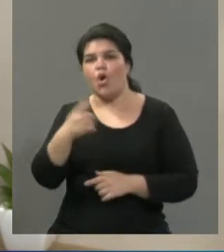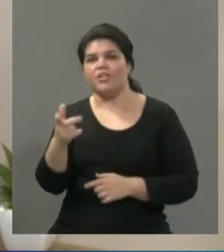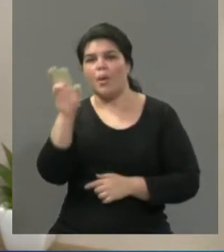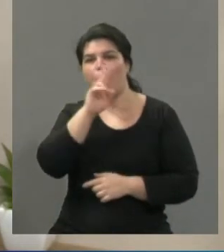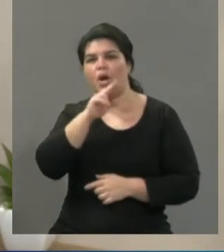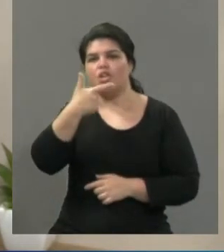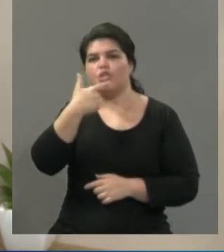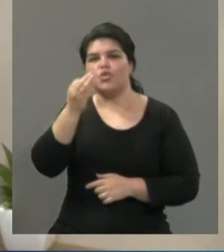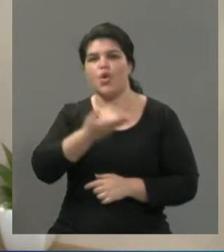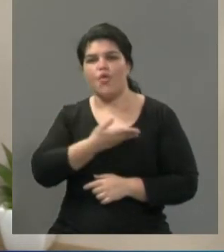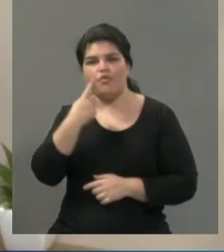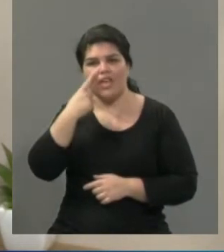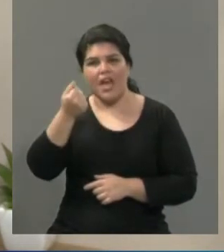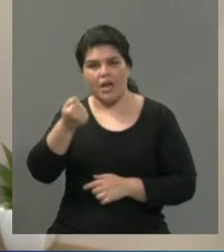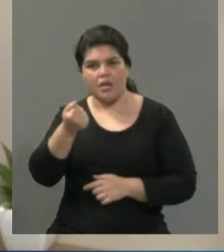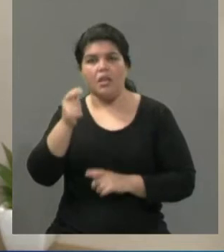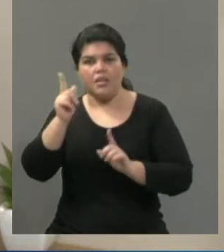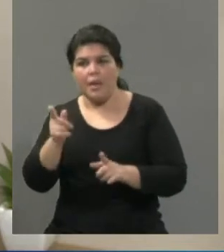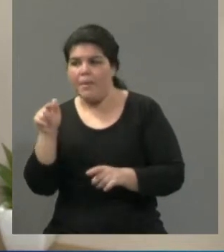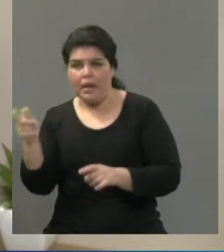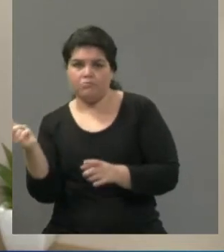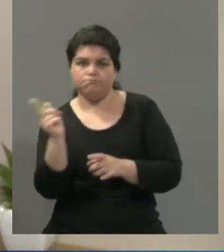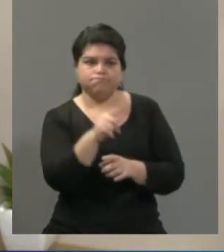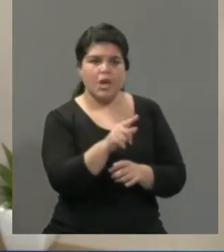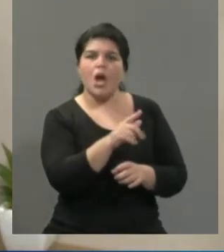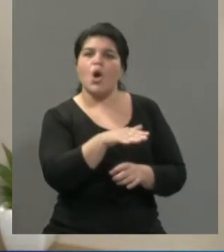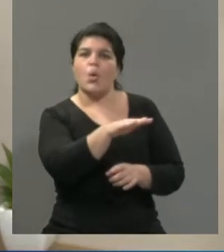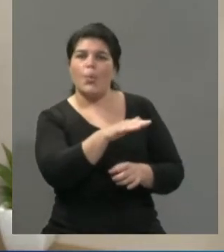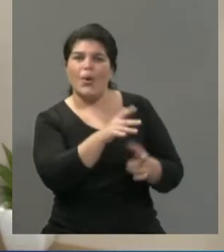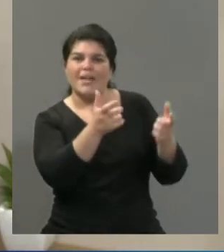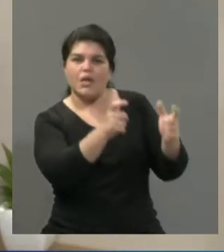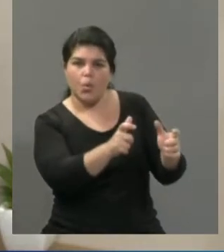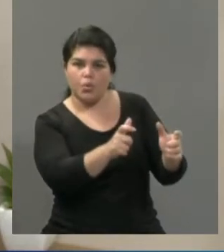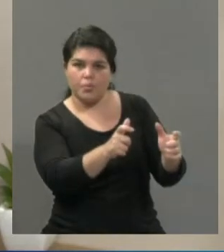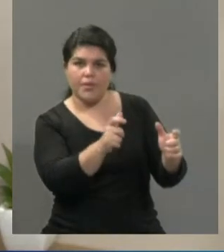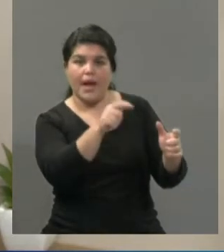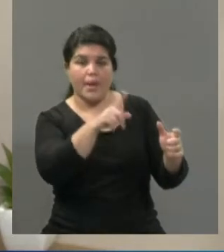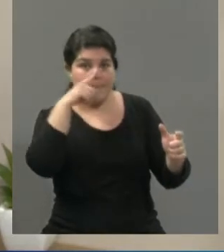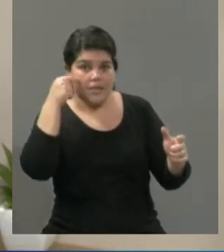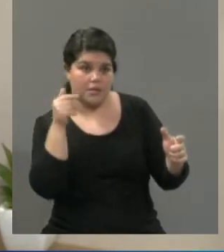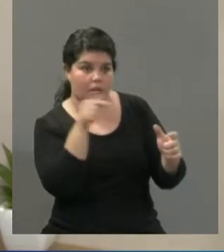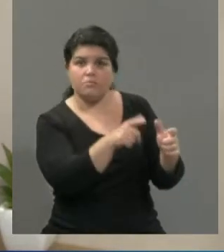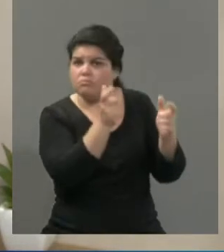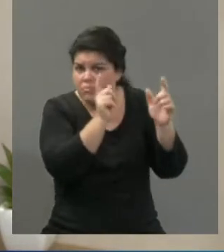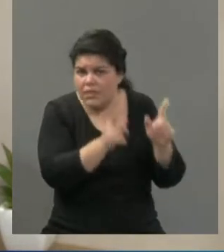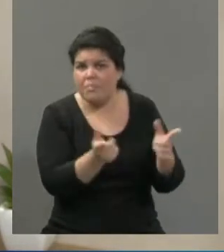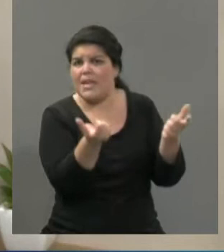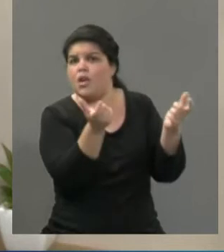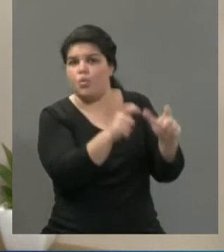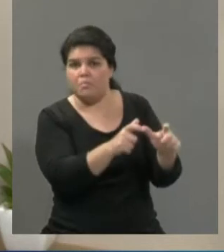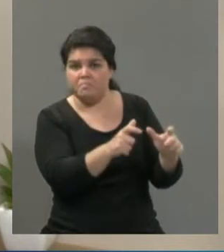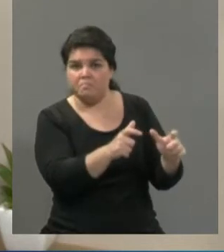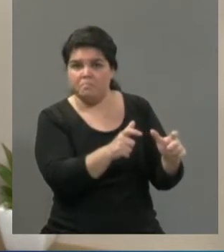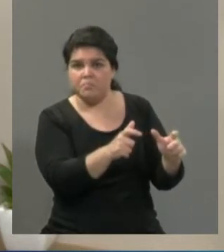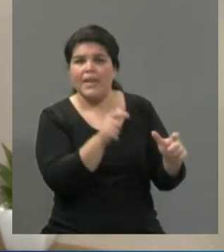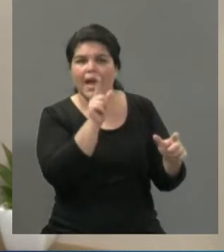ha sido muy cuestionada por las visitas en la residencia de Olivos, por la llegada, vamos a decir, por el ingreso, porque